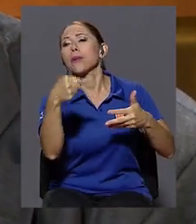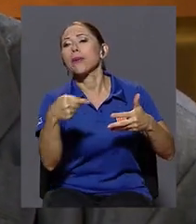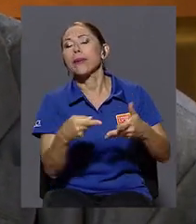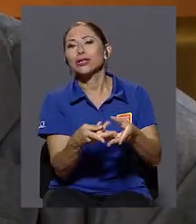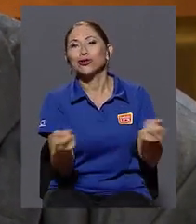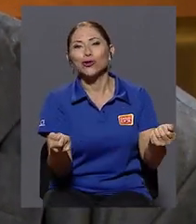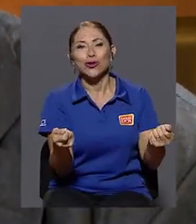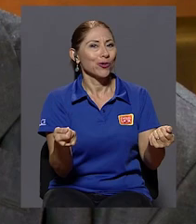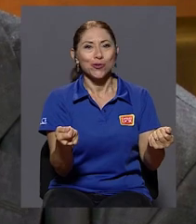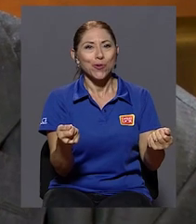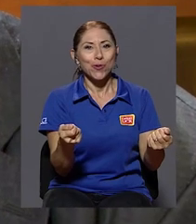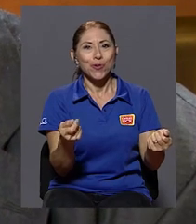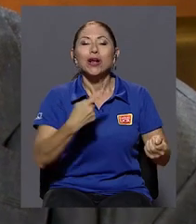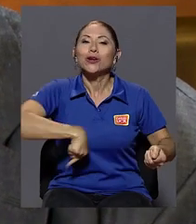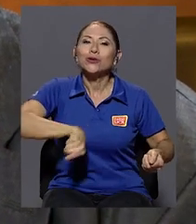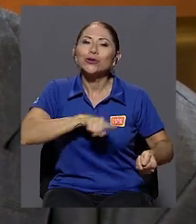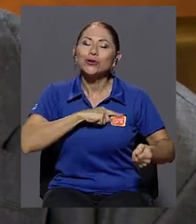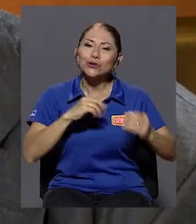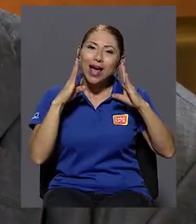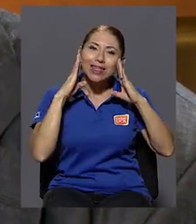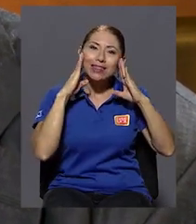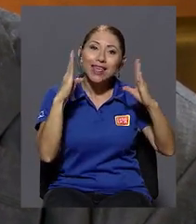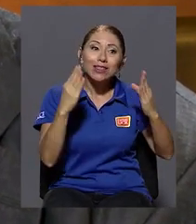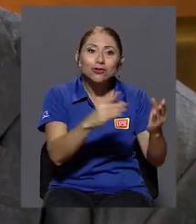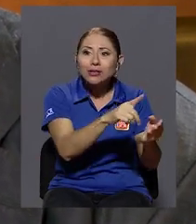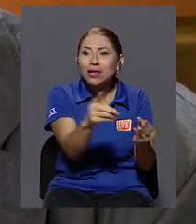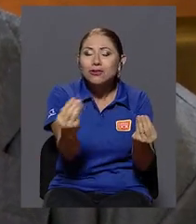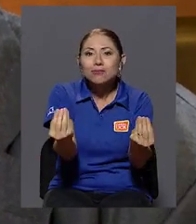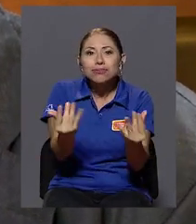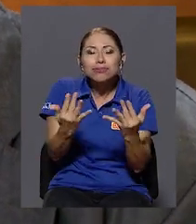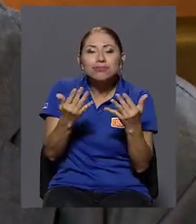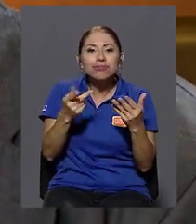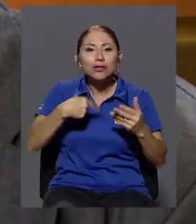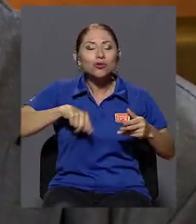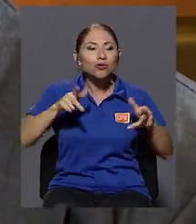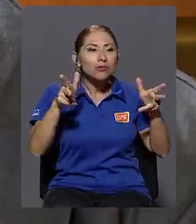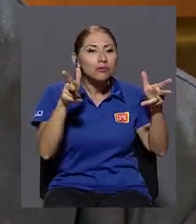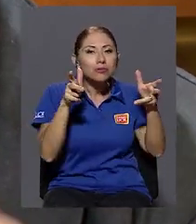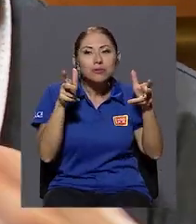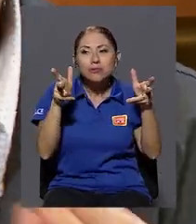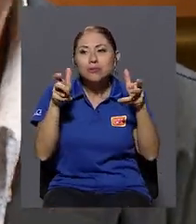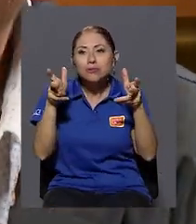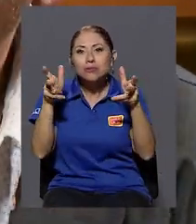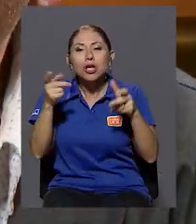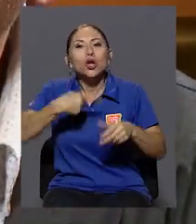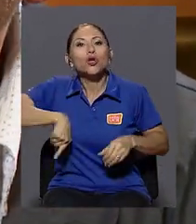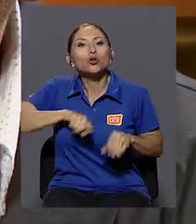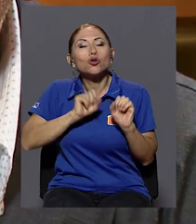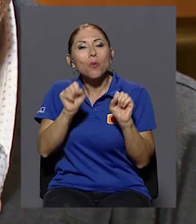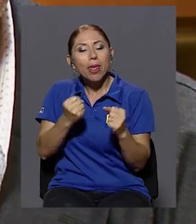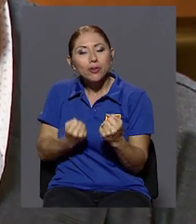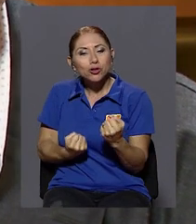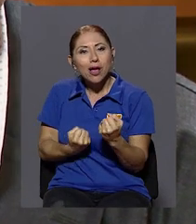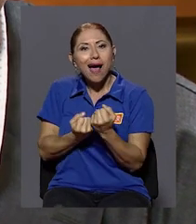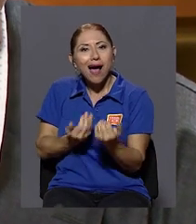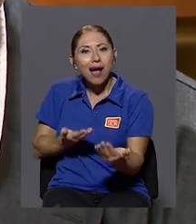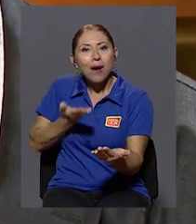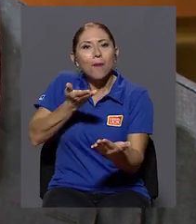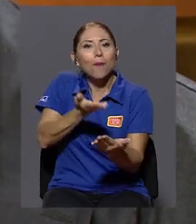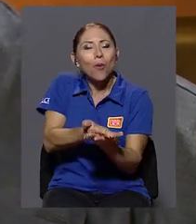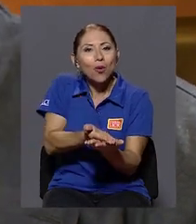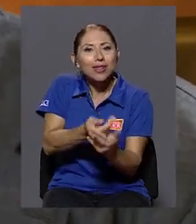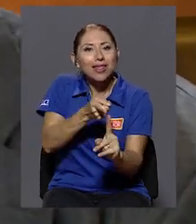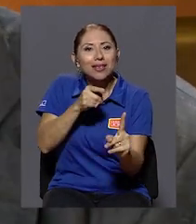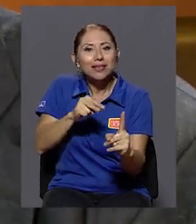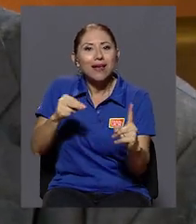indicar el camino, sino para estar atentos a poder escuchar y a poder dar un aporte desde el mundo del conocimiento.